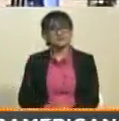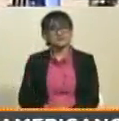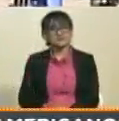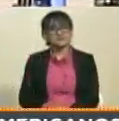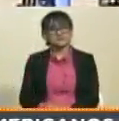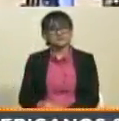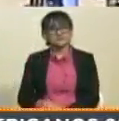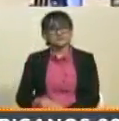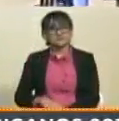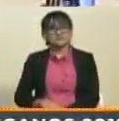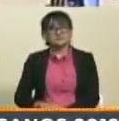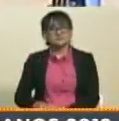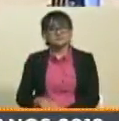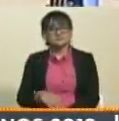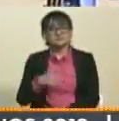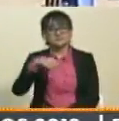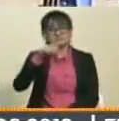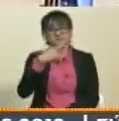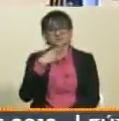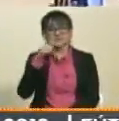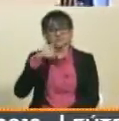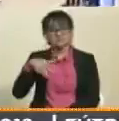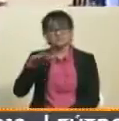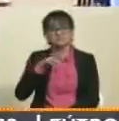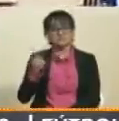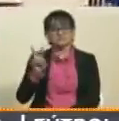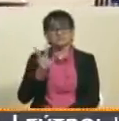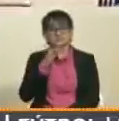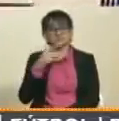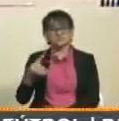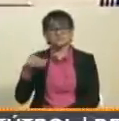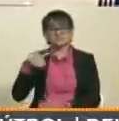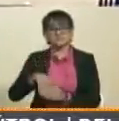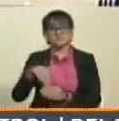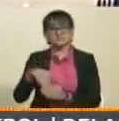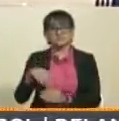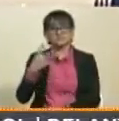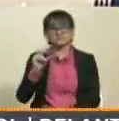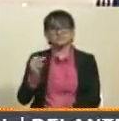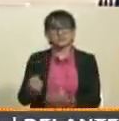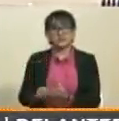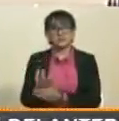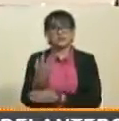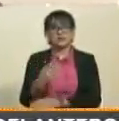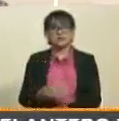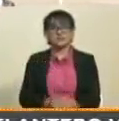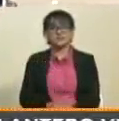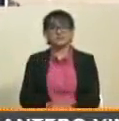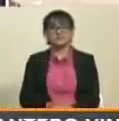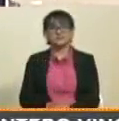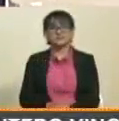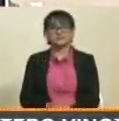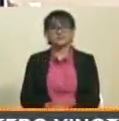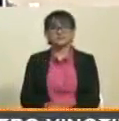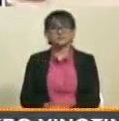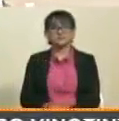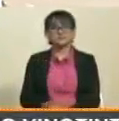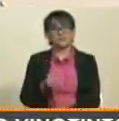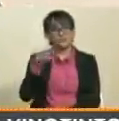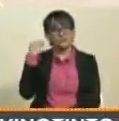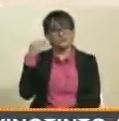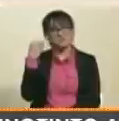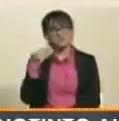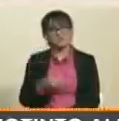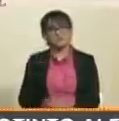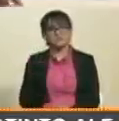Ellos dicen que el pueblo de Venezuela no tiene derecho a votar el 20 de mayo. ¿Qué piensan